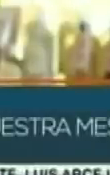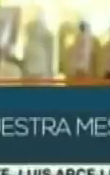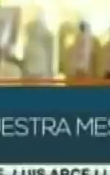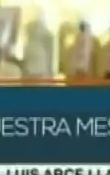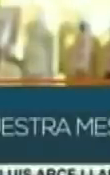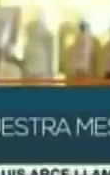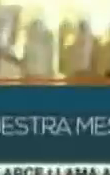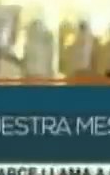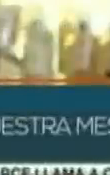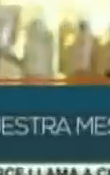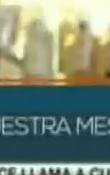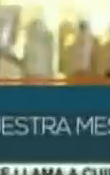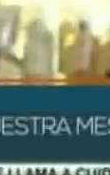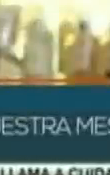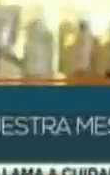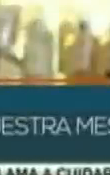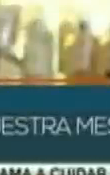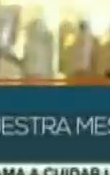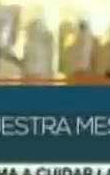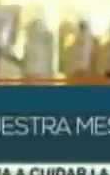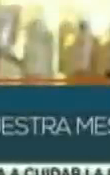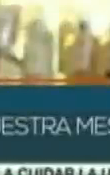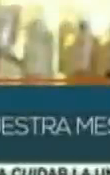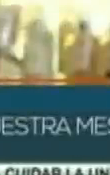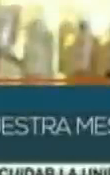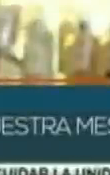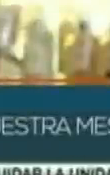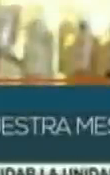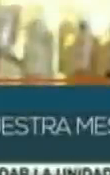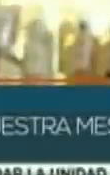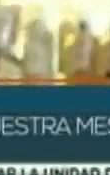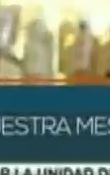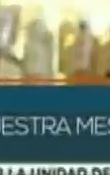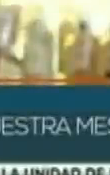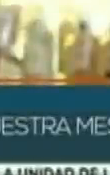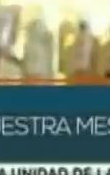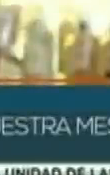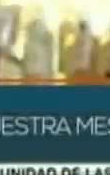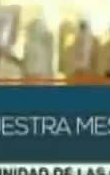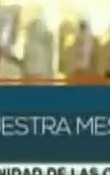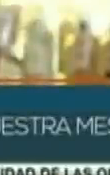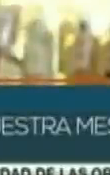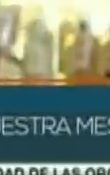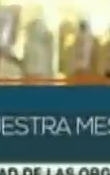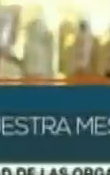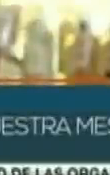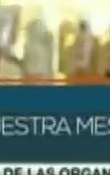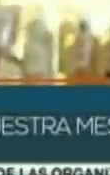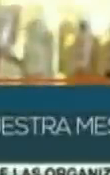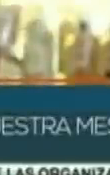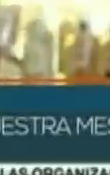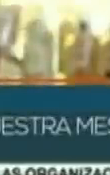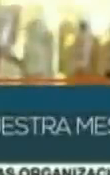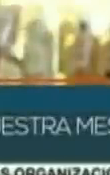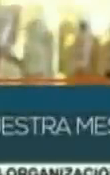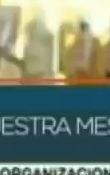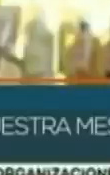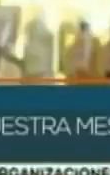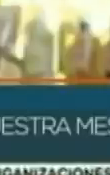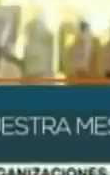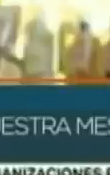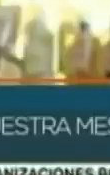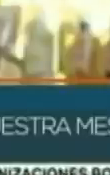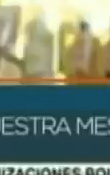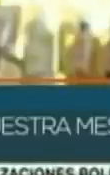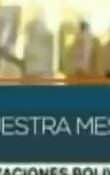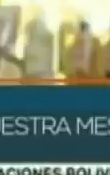el 70% de la tierra, producen 30% de lo que comemos. Entonces, esa distribución de tierra es muy injusta. Y cuando hablamos